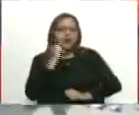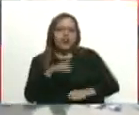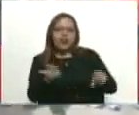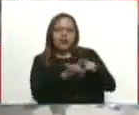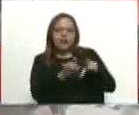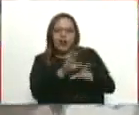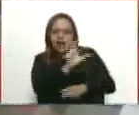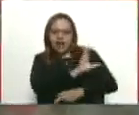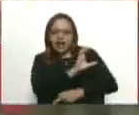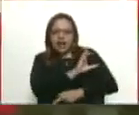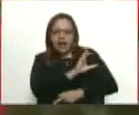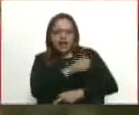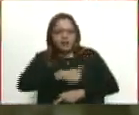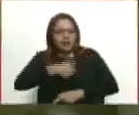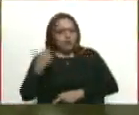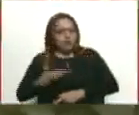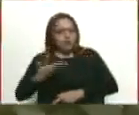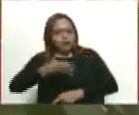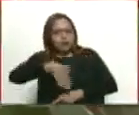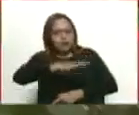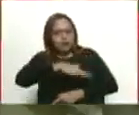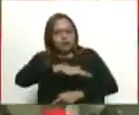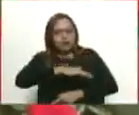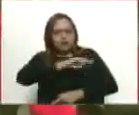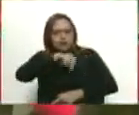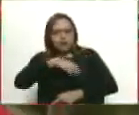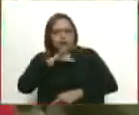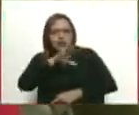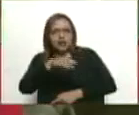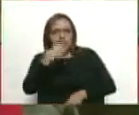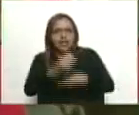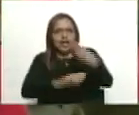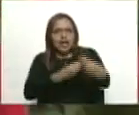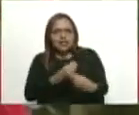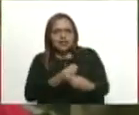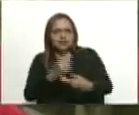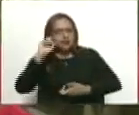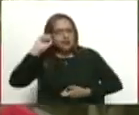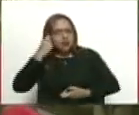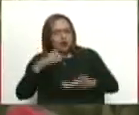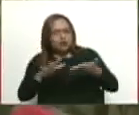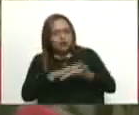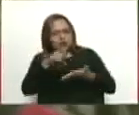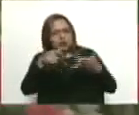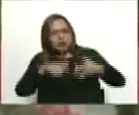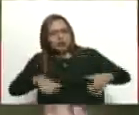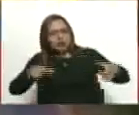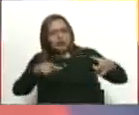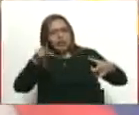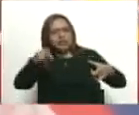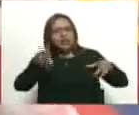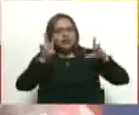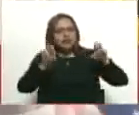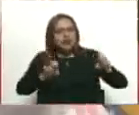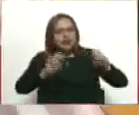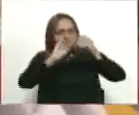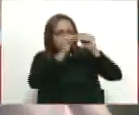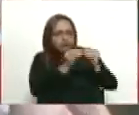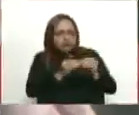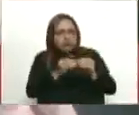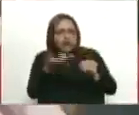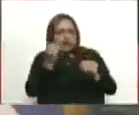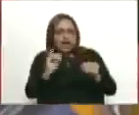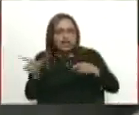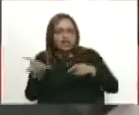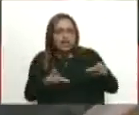la principal plaza de nuestro país, y en la cual se hace una alegoría de ese espacio con esta nueva obra que estará para el disfrute